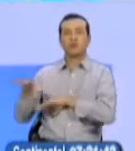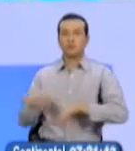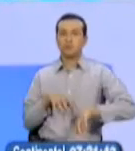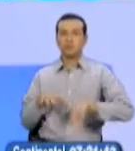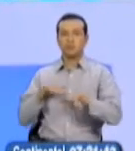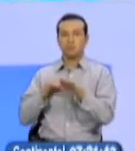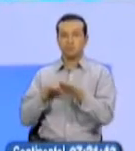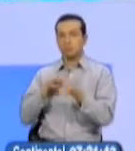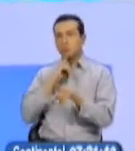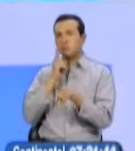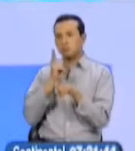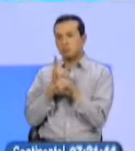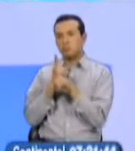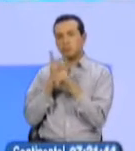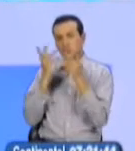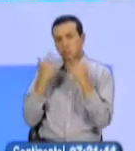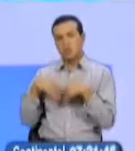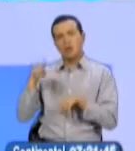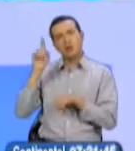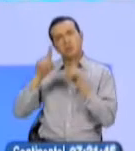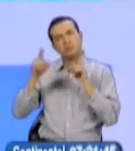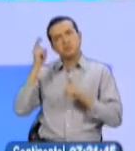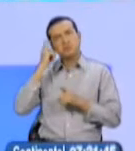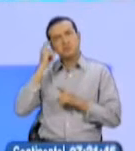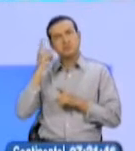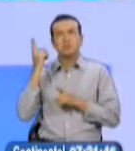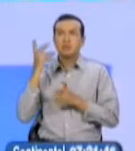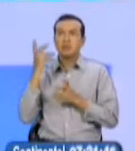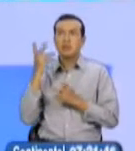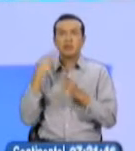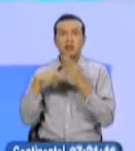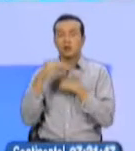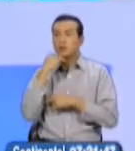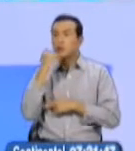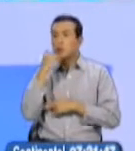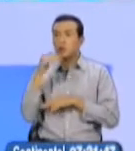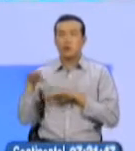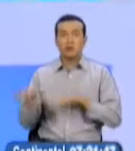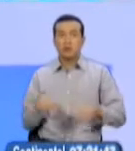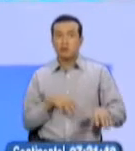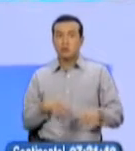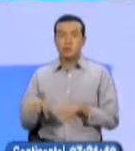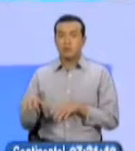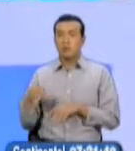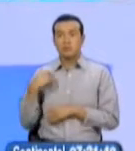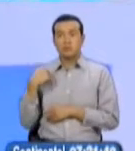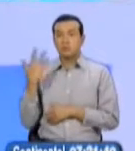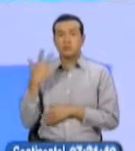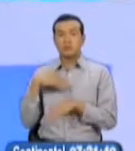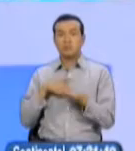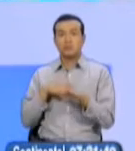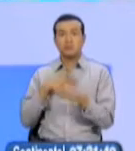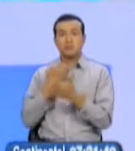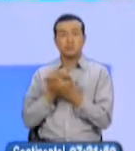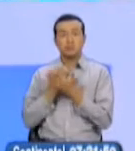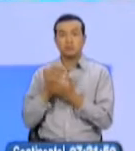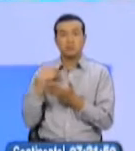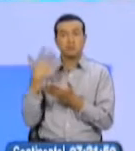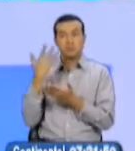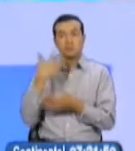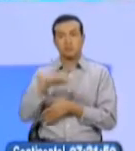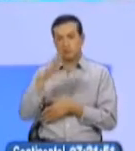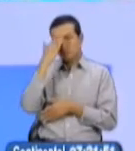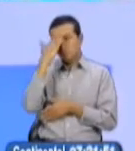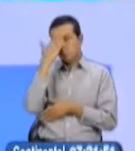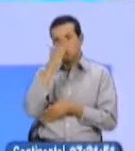respaldo de alguna manera a veces uno ha querido emprender alguna actividad pero si no tiene el respaldo económico usted sabe